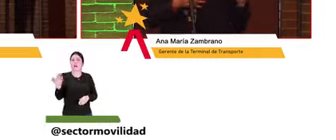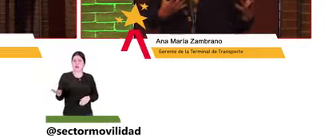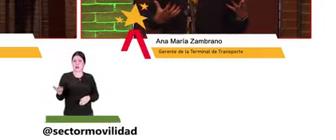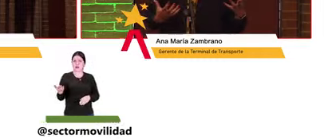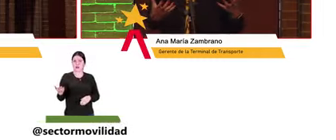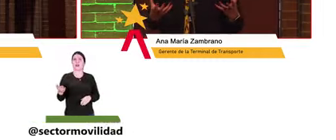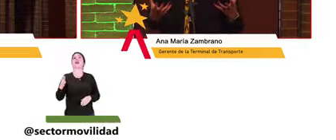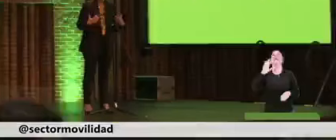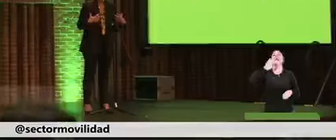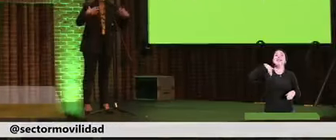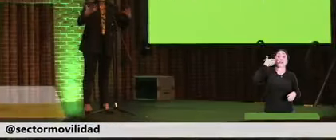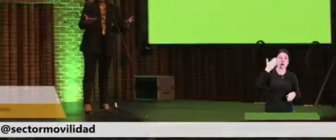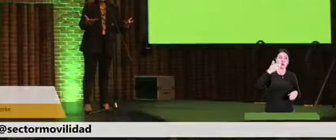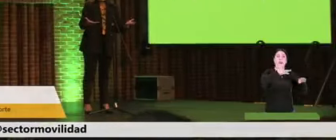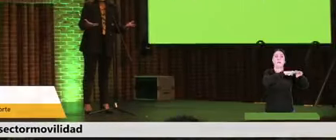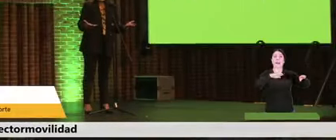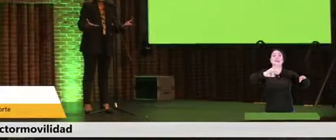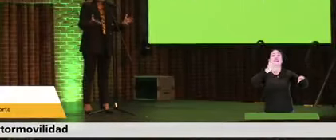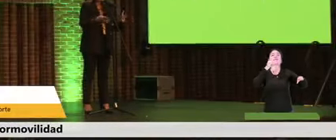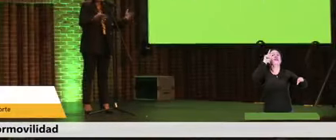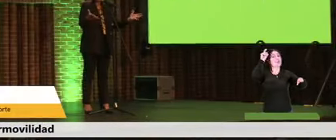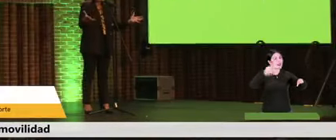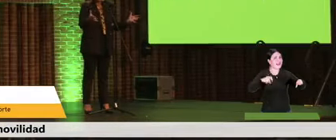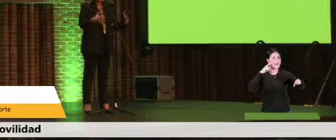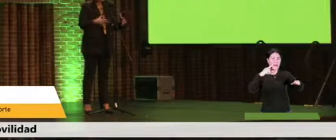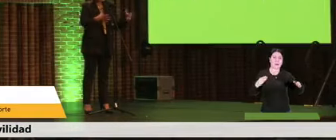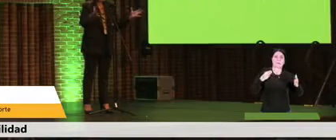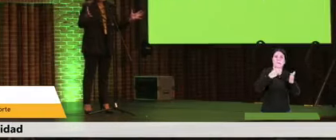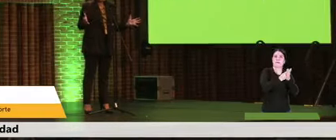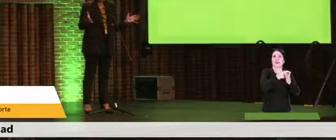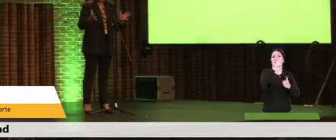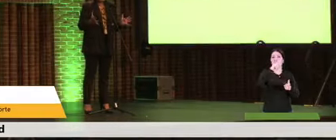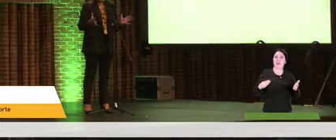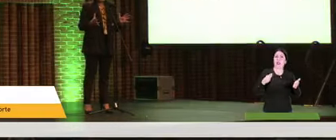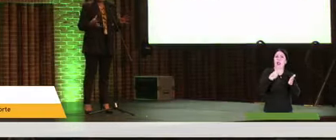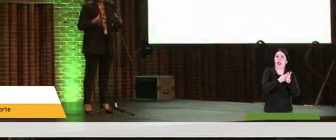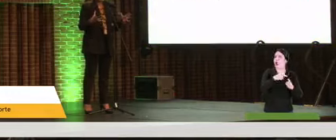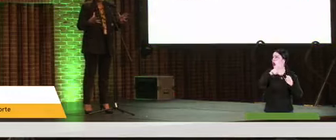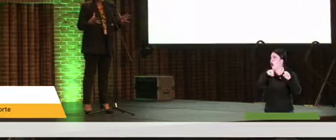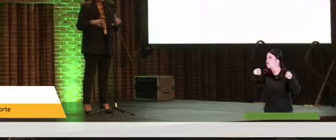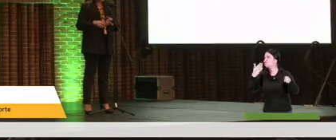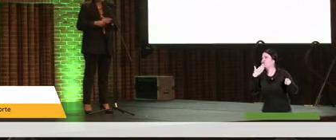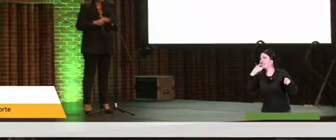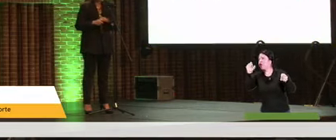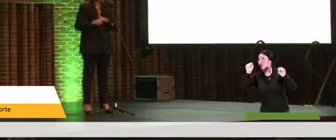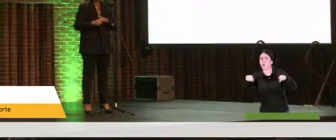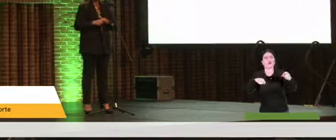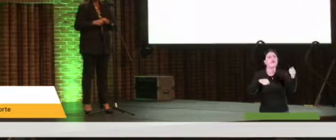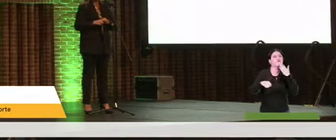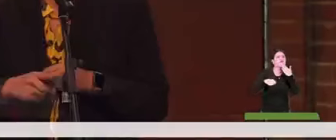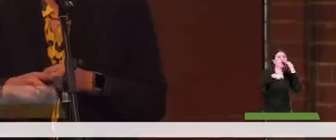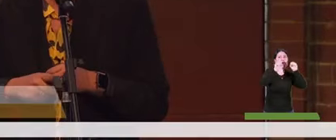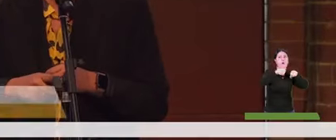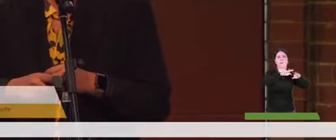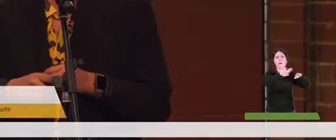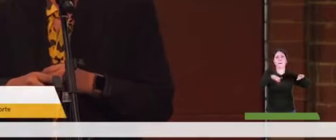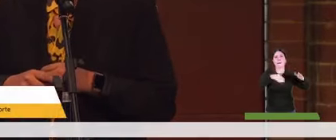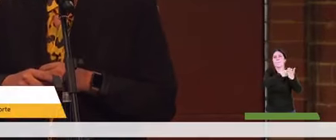hacer zonas de parqueo pago porque analizamos que tenían la vocación para permitir el uso del espacio público a través del parqueo